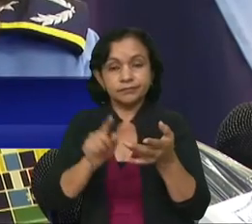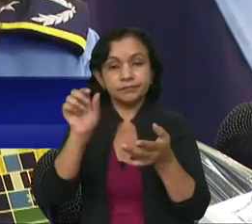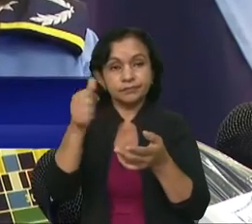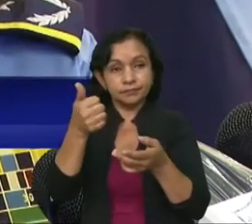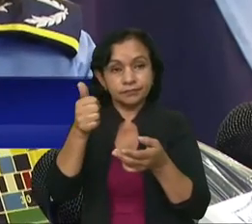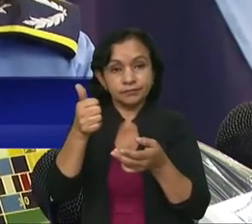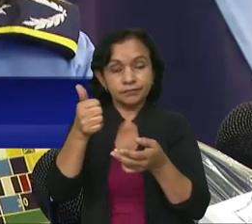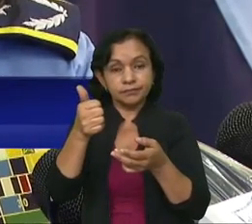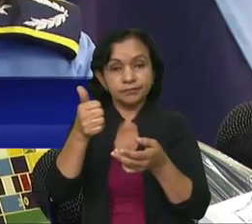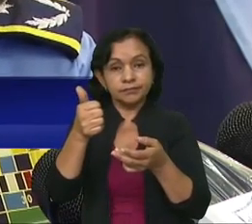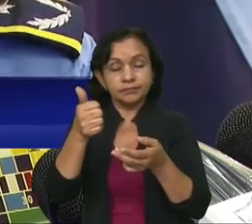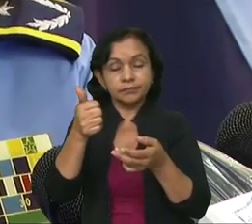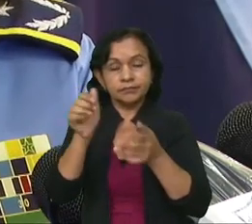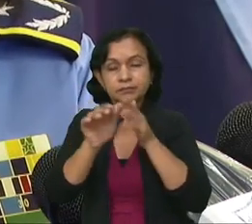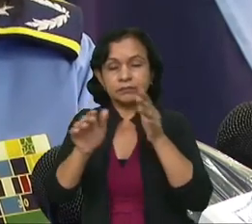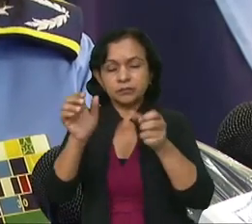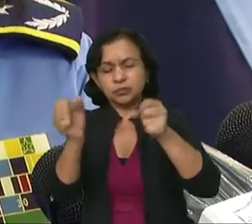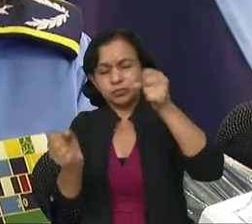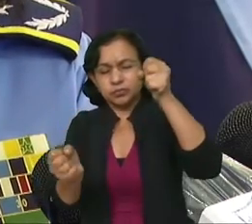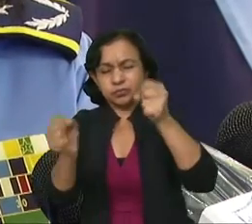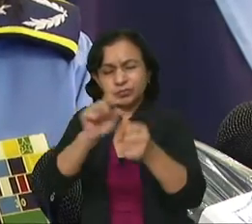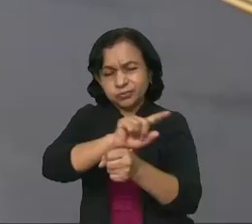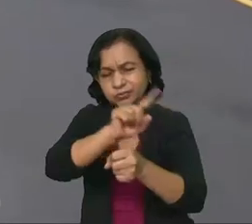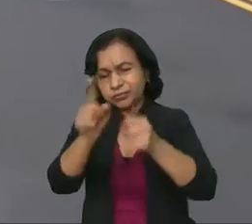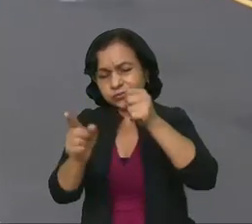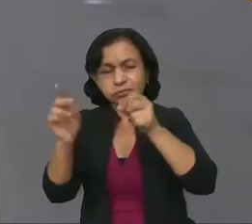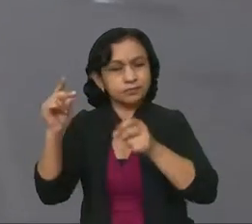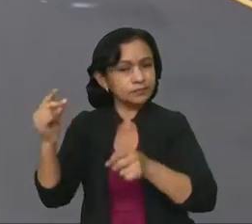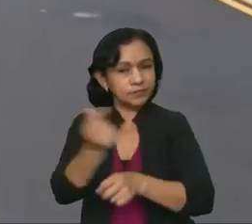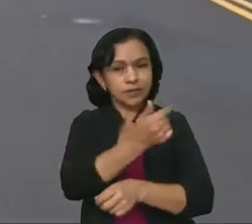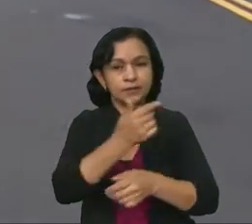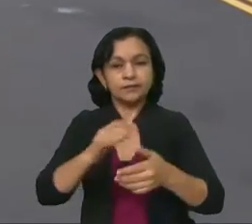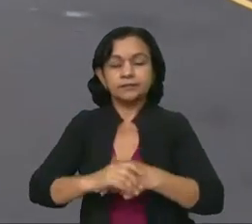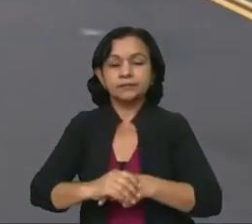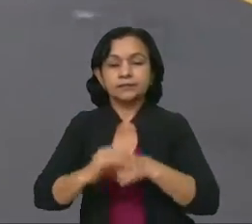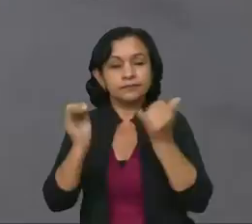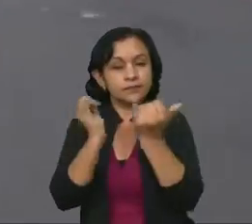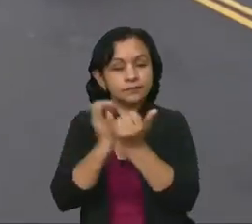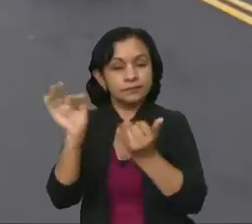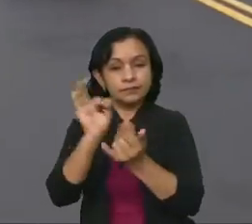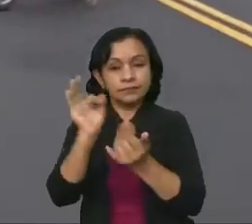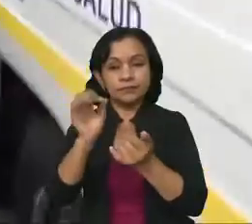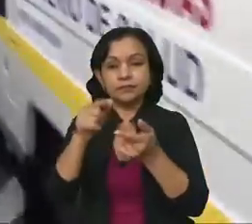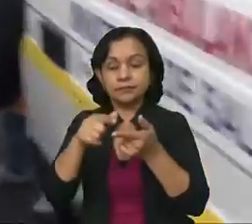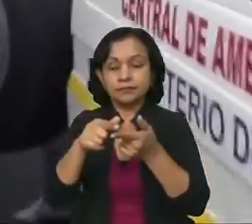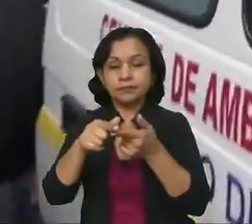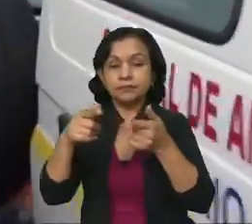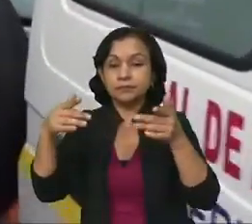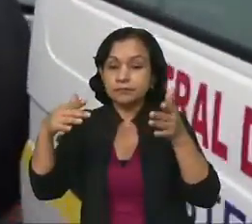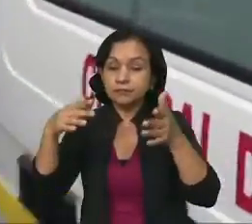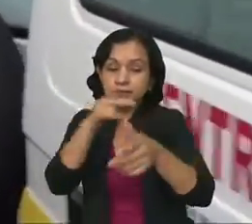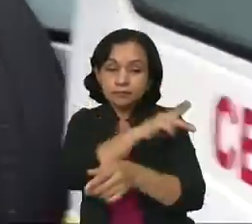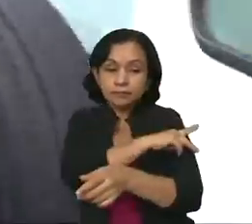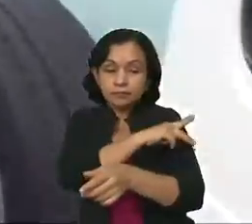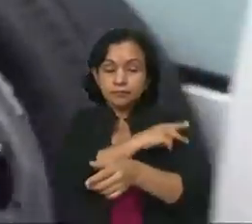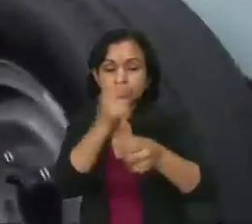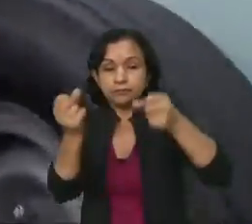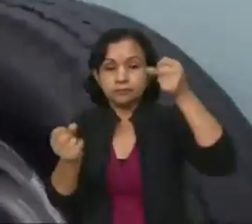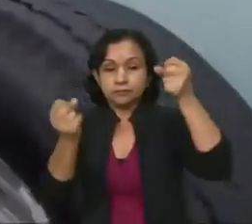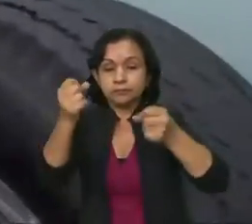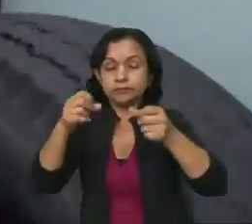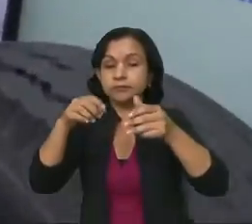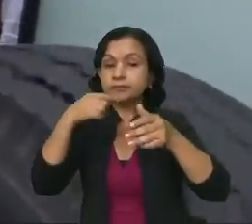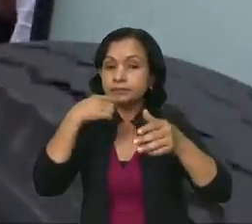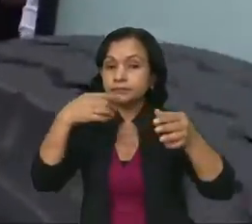6 en exceso de velocidad. Al mismo tiempo, la Dirección Nacional de Tránsito de la Policía Nacional